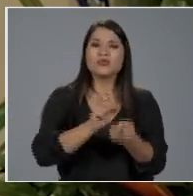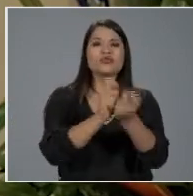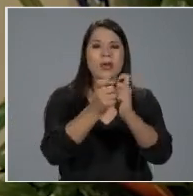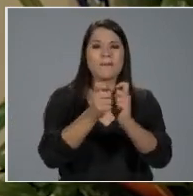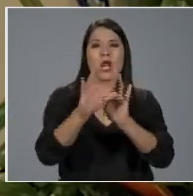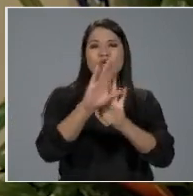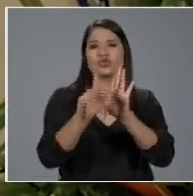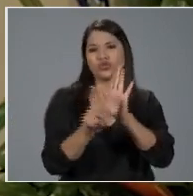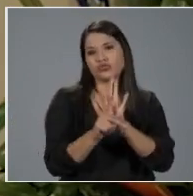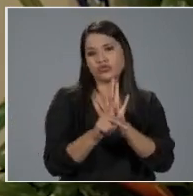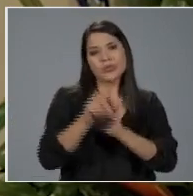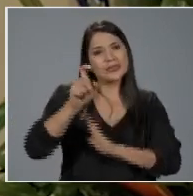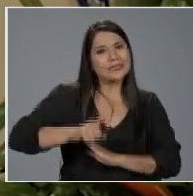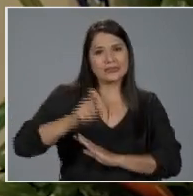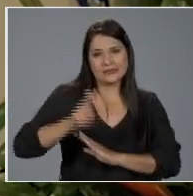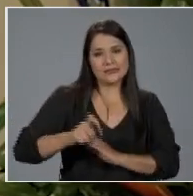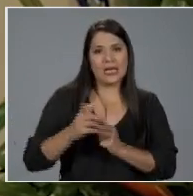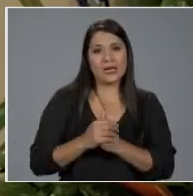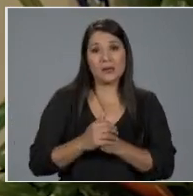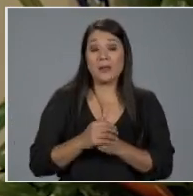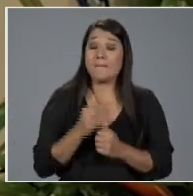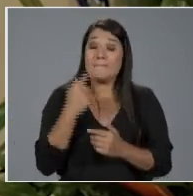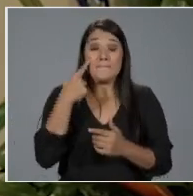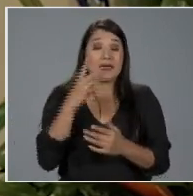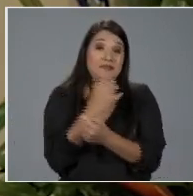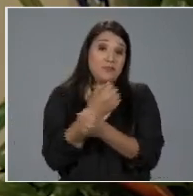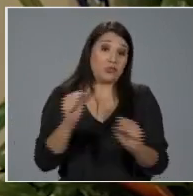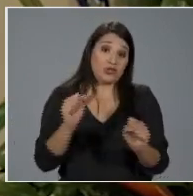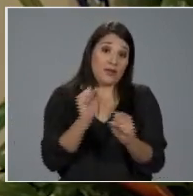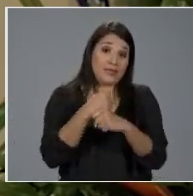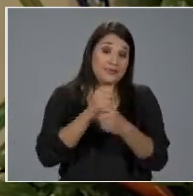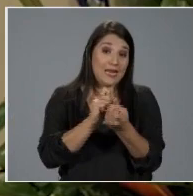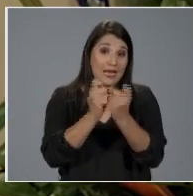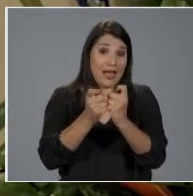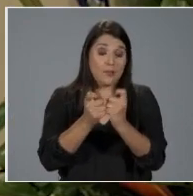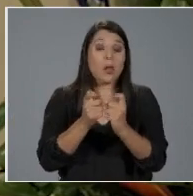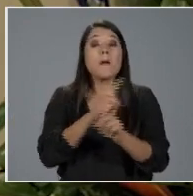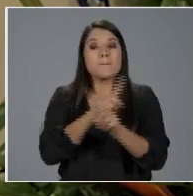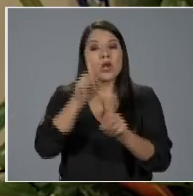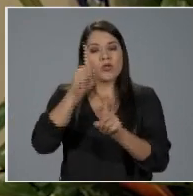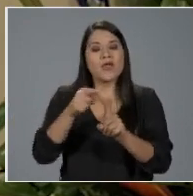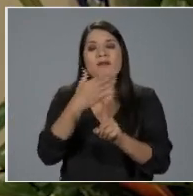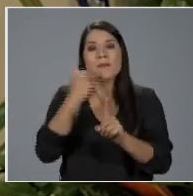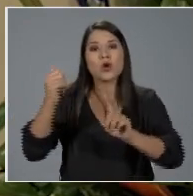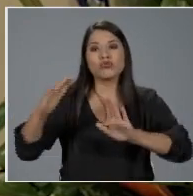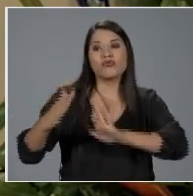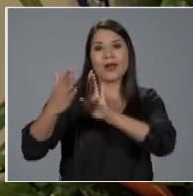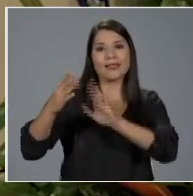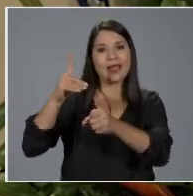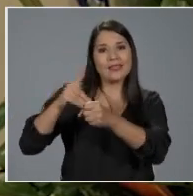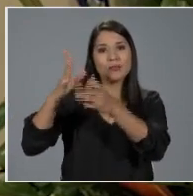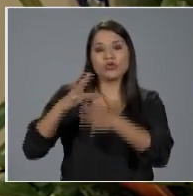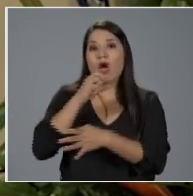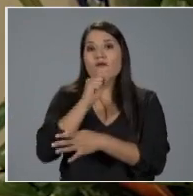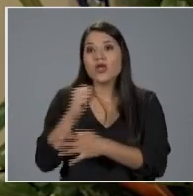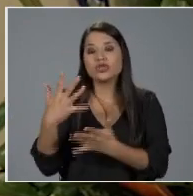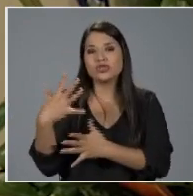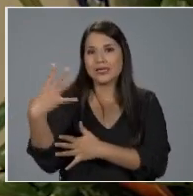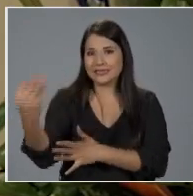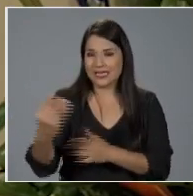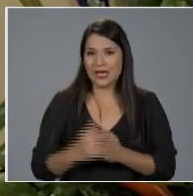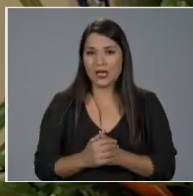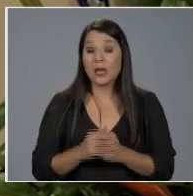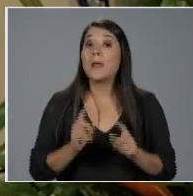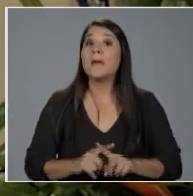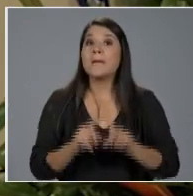parece imposible que en este país se haga. Pero a donde yo voy es que el tema del cementazo es un tema que